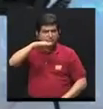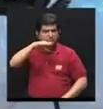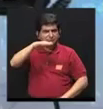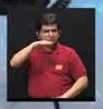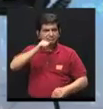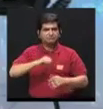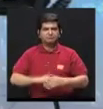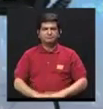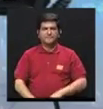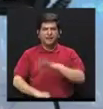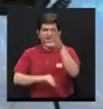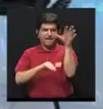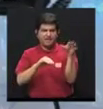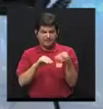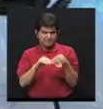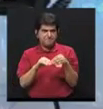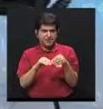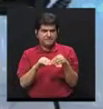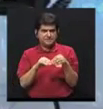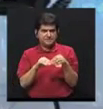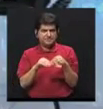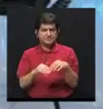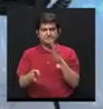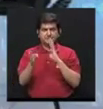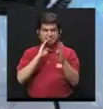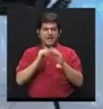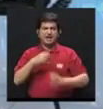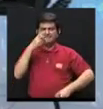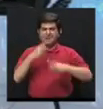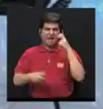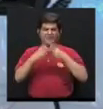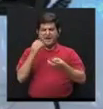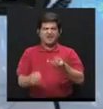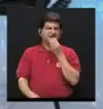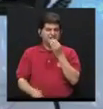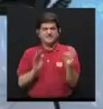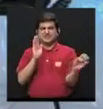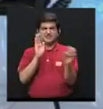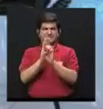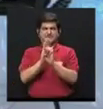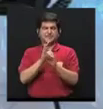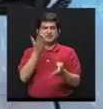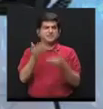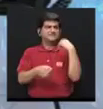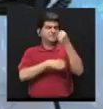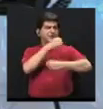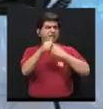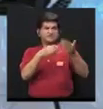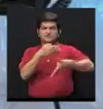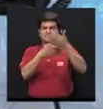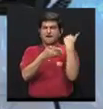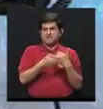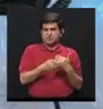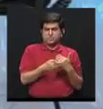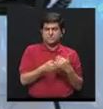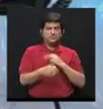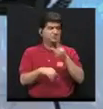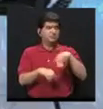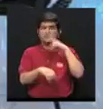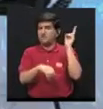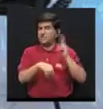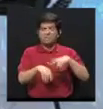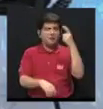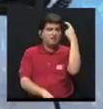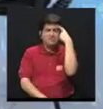Además, cuando se habla de crisis alimentaria, por ejemplo, hace unos años, normalmente no pensamos que